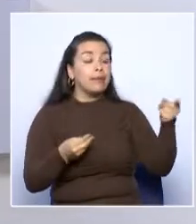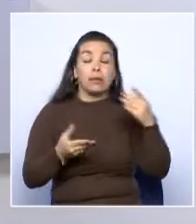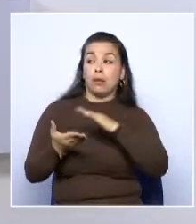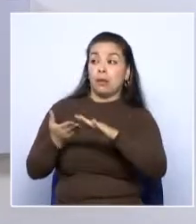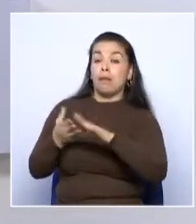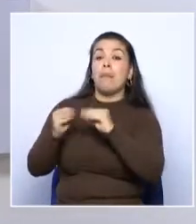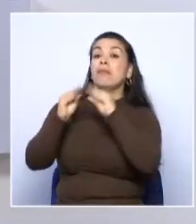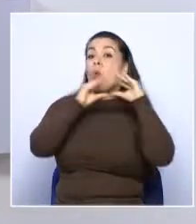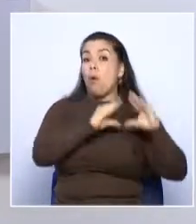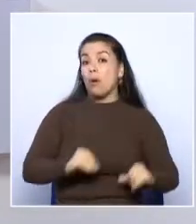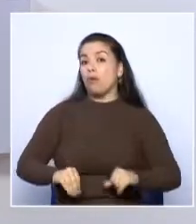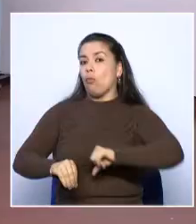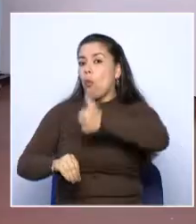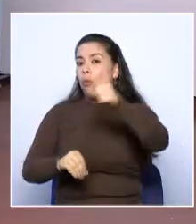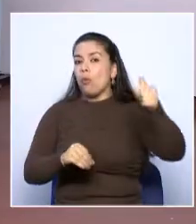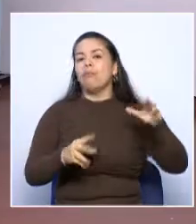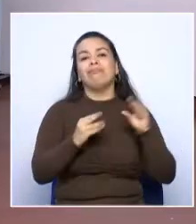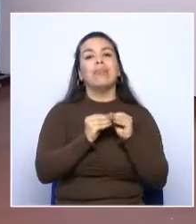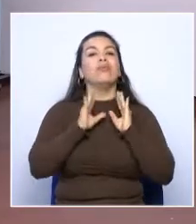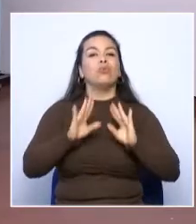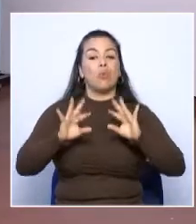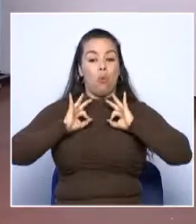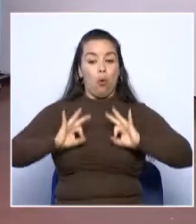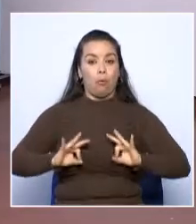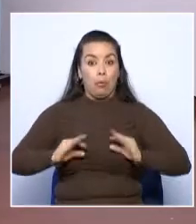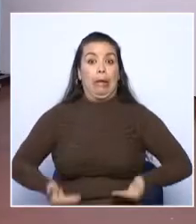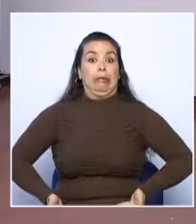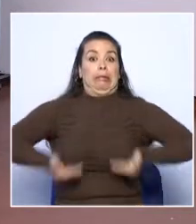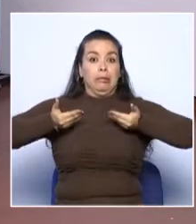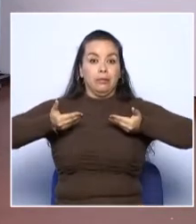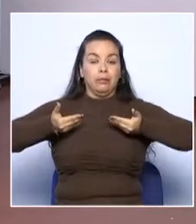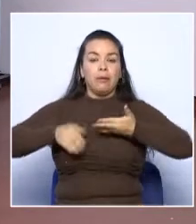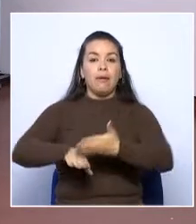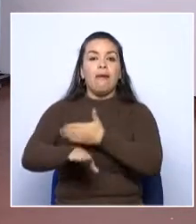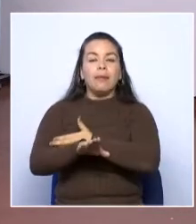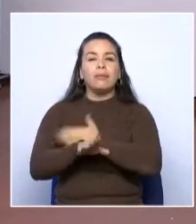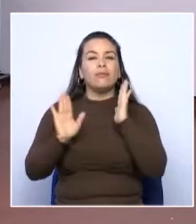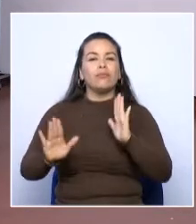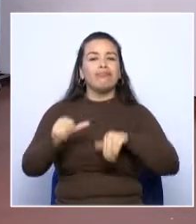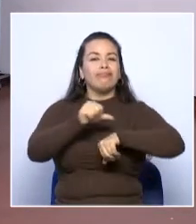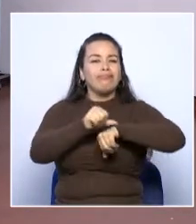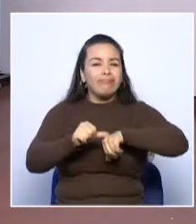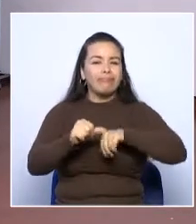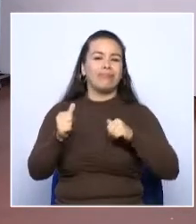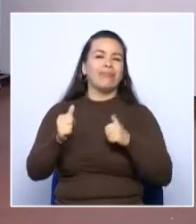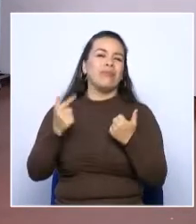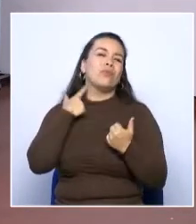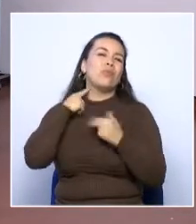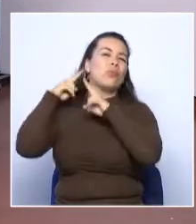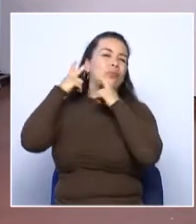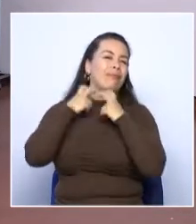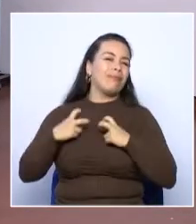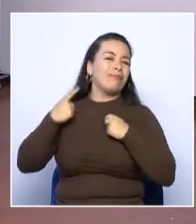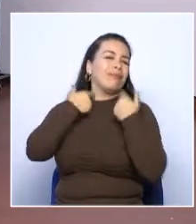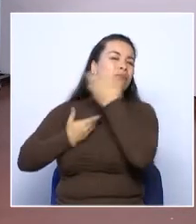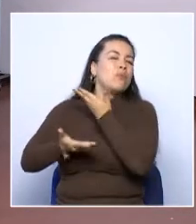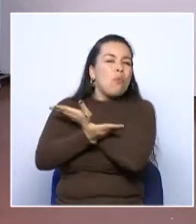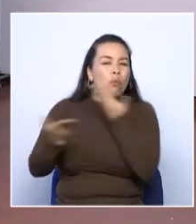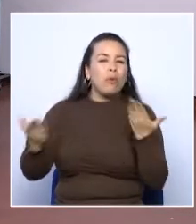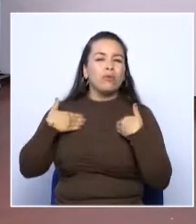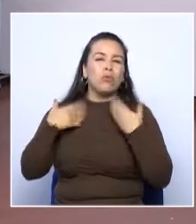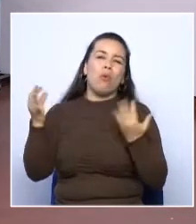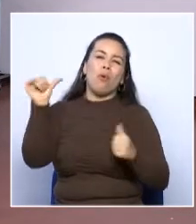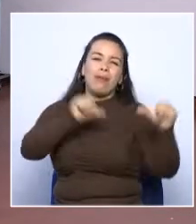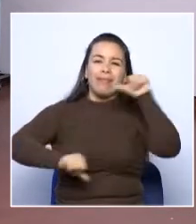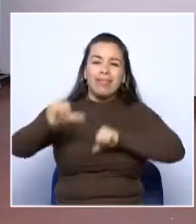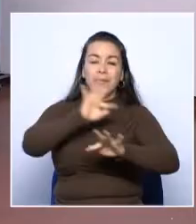Claro, porque el aumentar una hormona después de haber hecho un tratamiento de tiroides, una tiroidectomía o un tratamiento